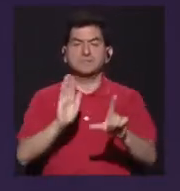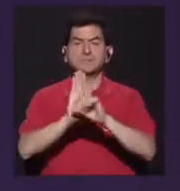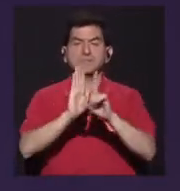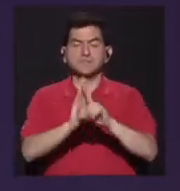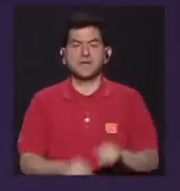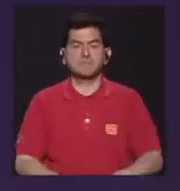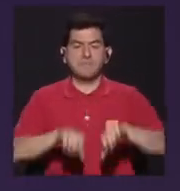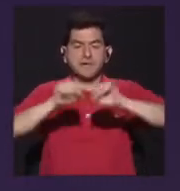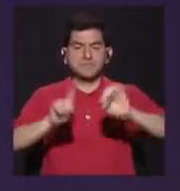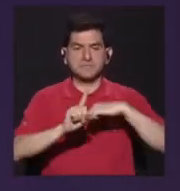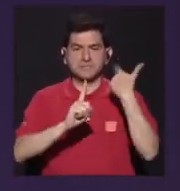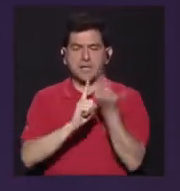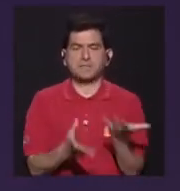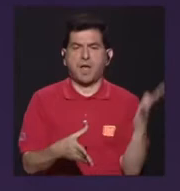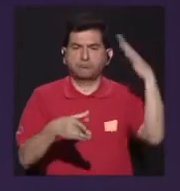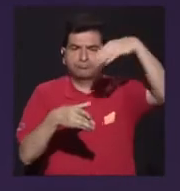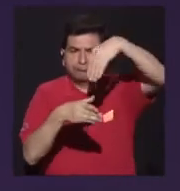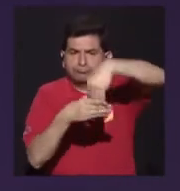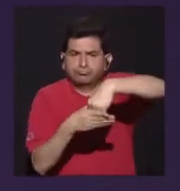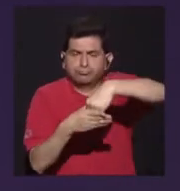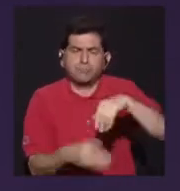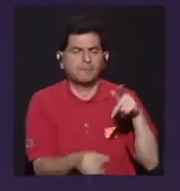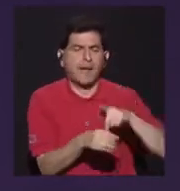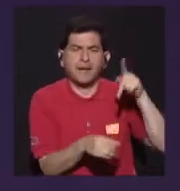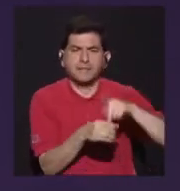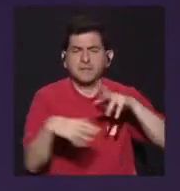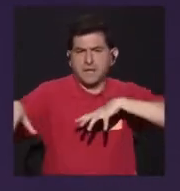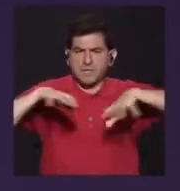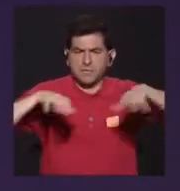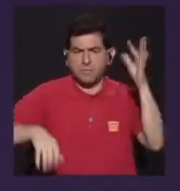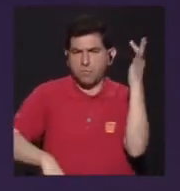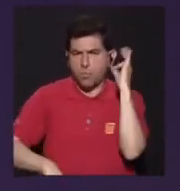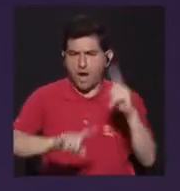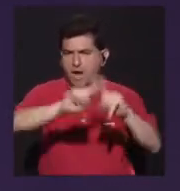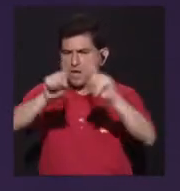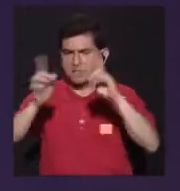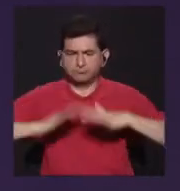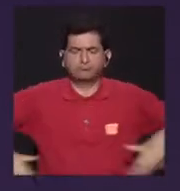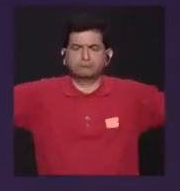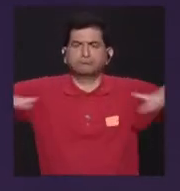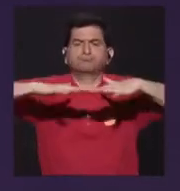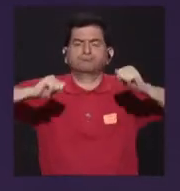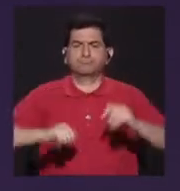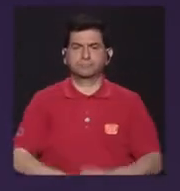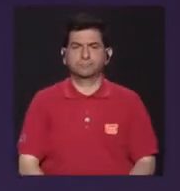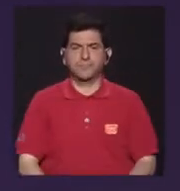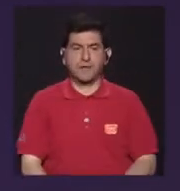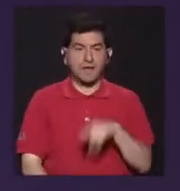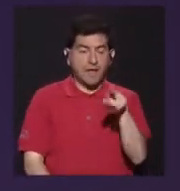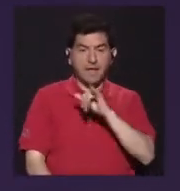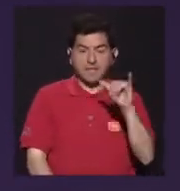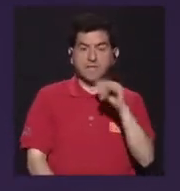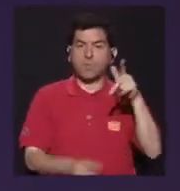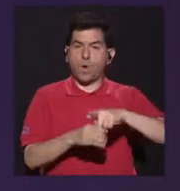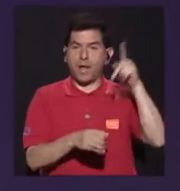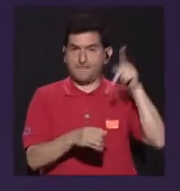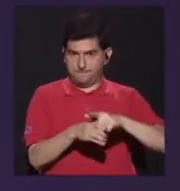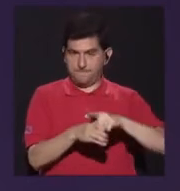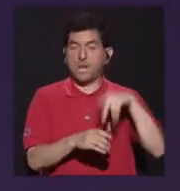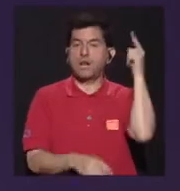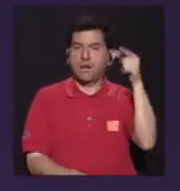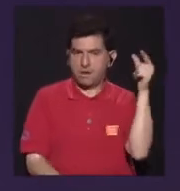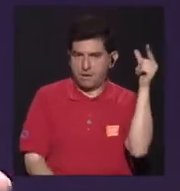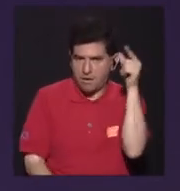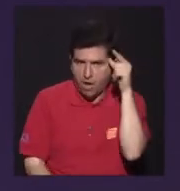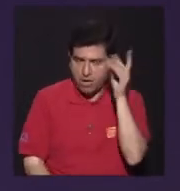cómo el sistema social se ha involucrado también en la participación activa de mujeres en muchos otros campos? Y esa misma participación, pues